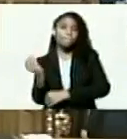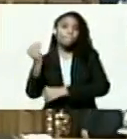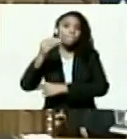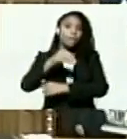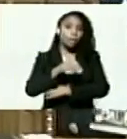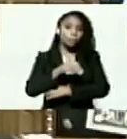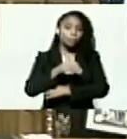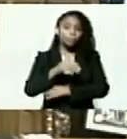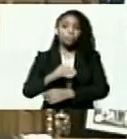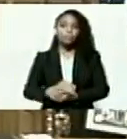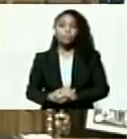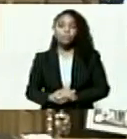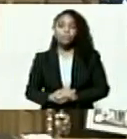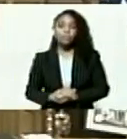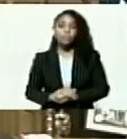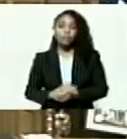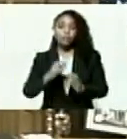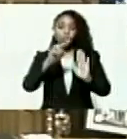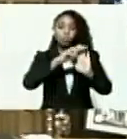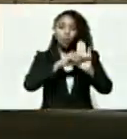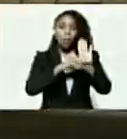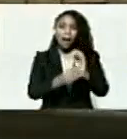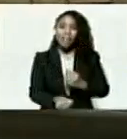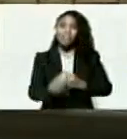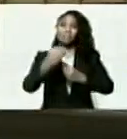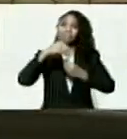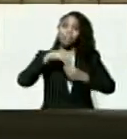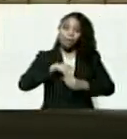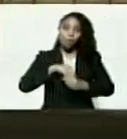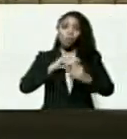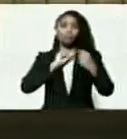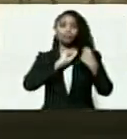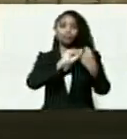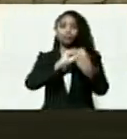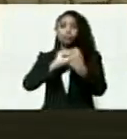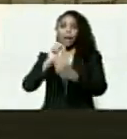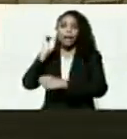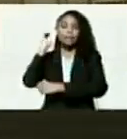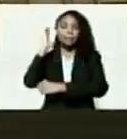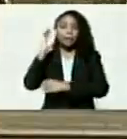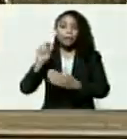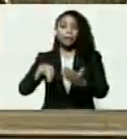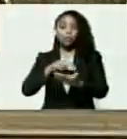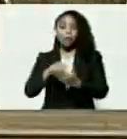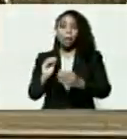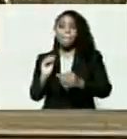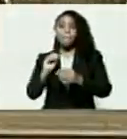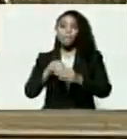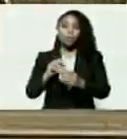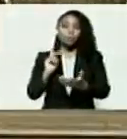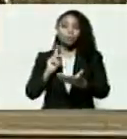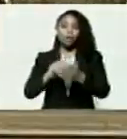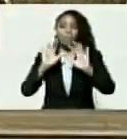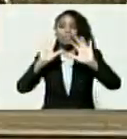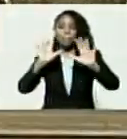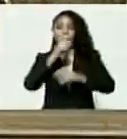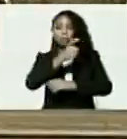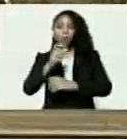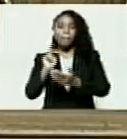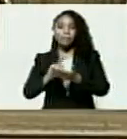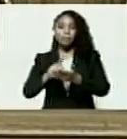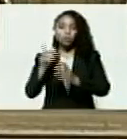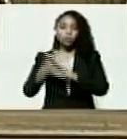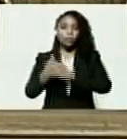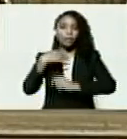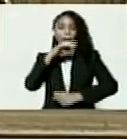el reglamento interno y de debate de la Asamblea Nacional, se incorporaron 10 ciudadanos y ciudadanas de la